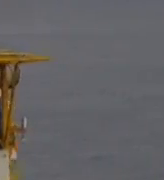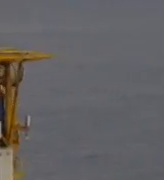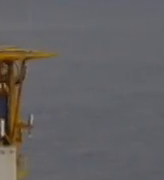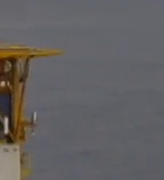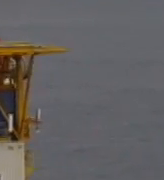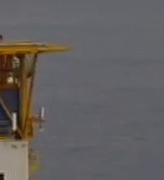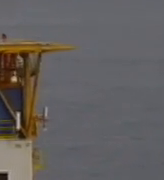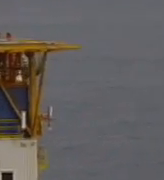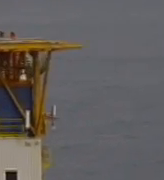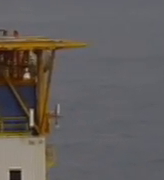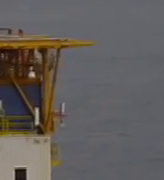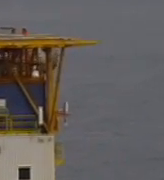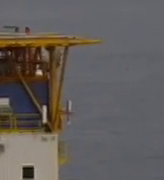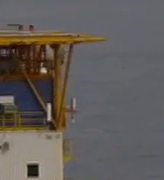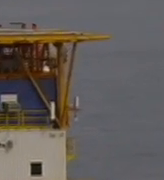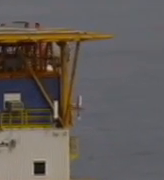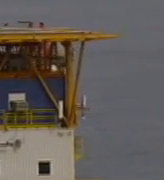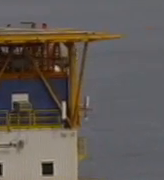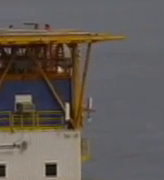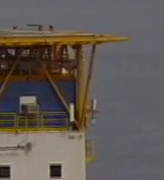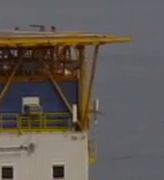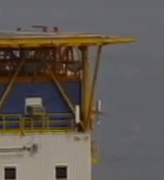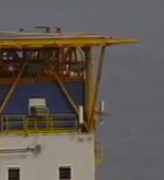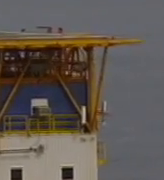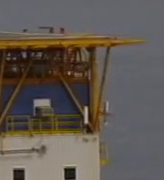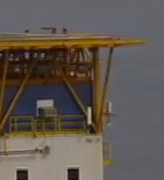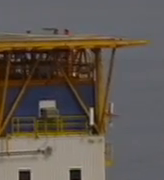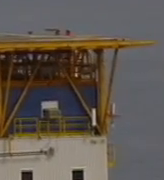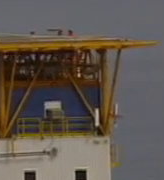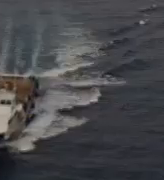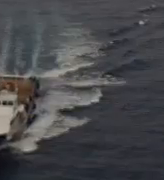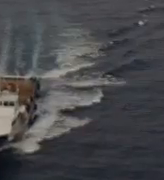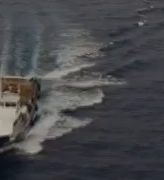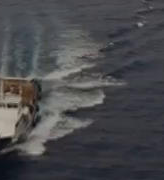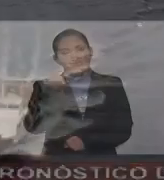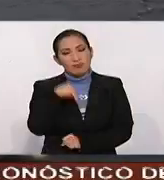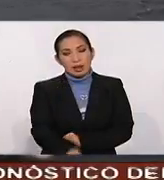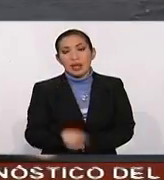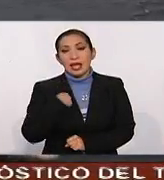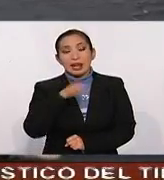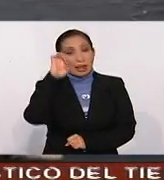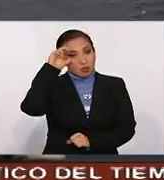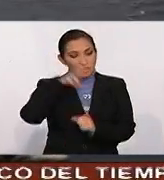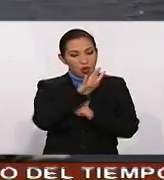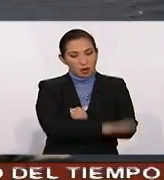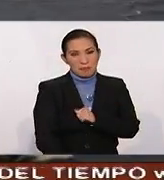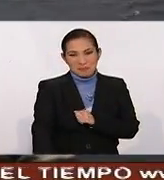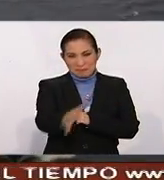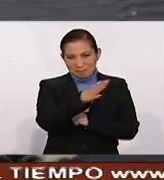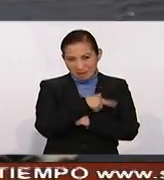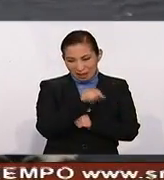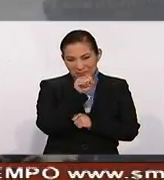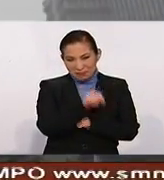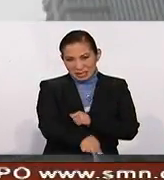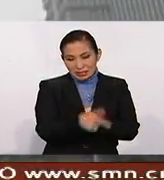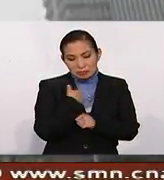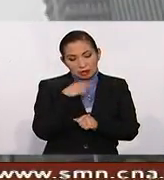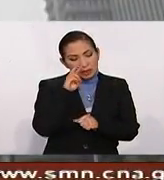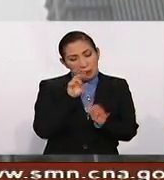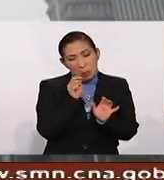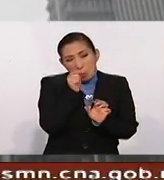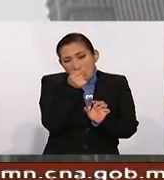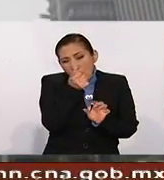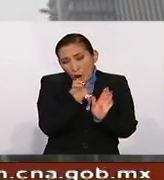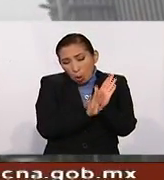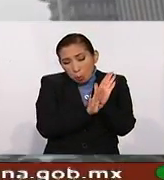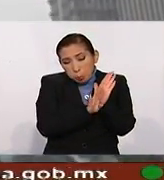4 y 3.2%. También el índice Nikkei de Japón. En Europa los mercados tuvieron una recuperación